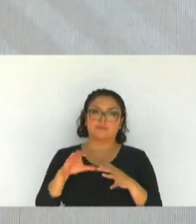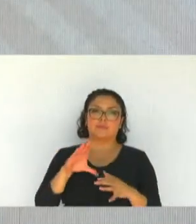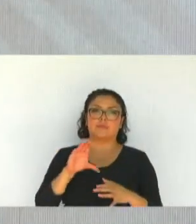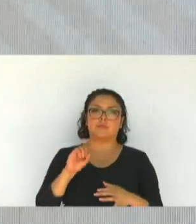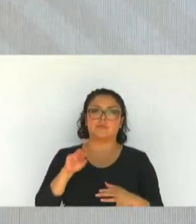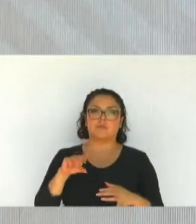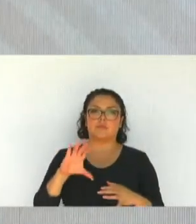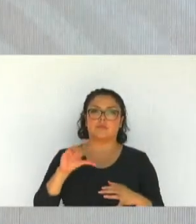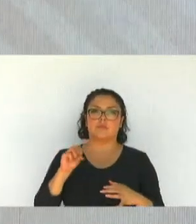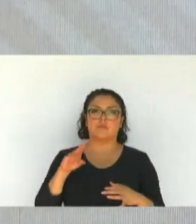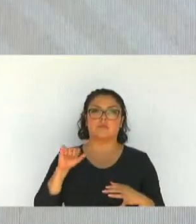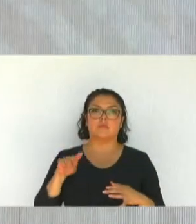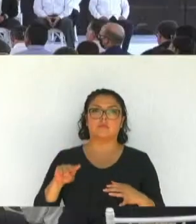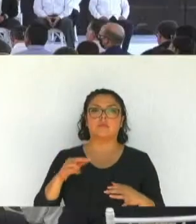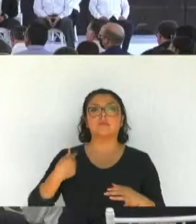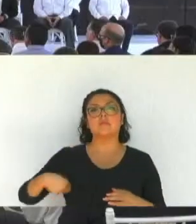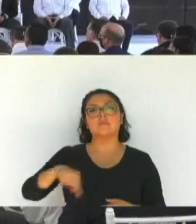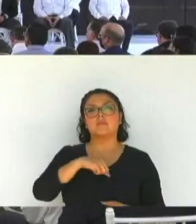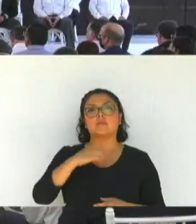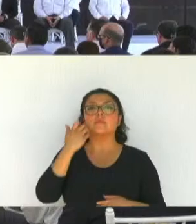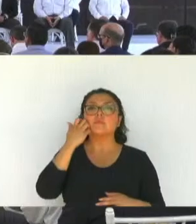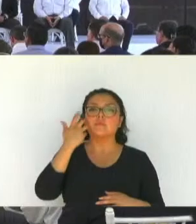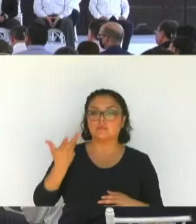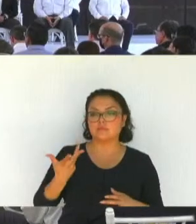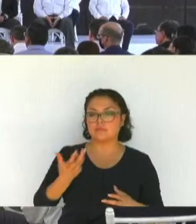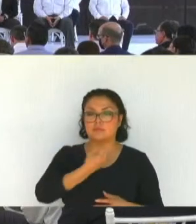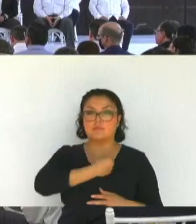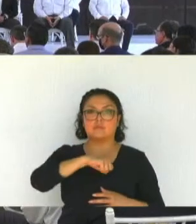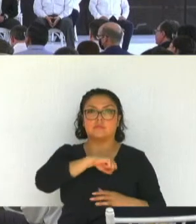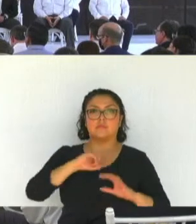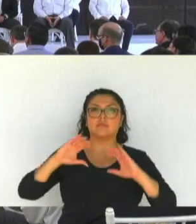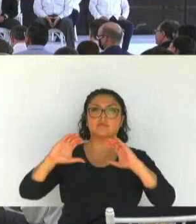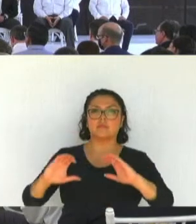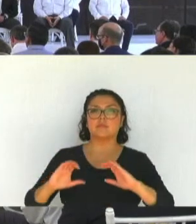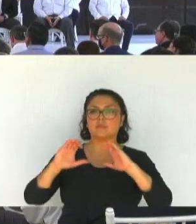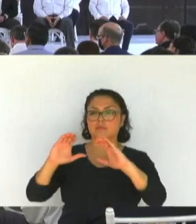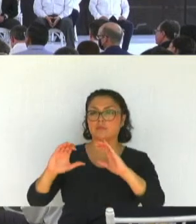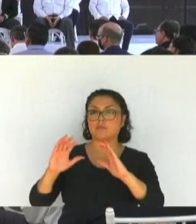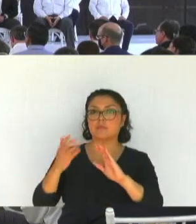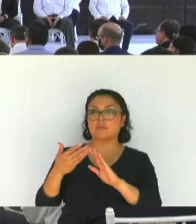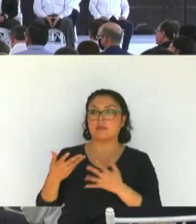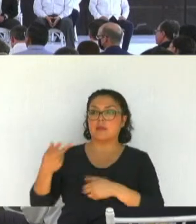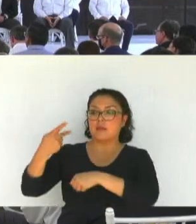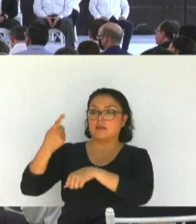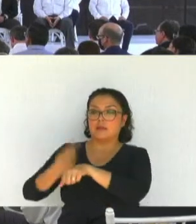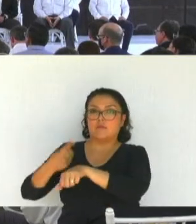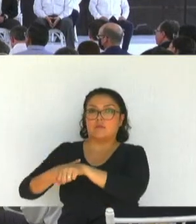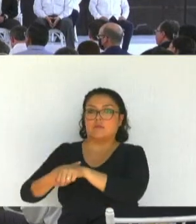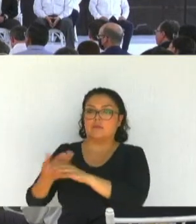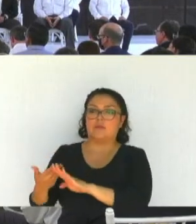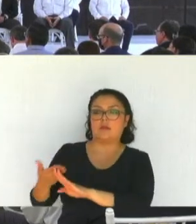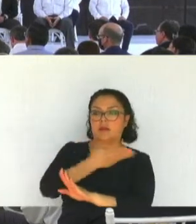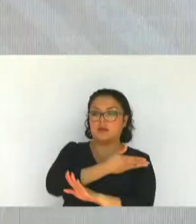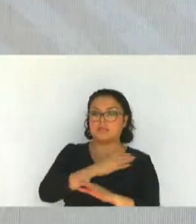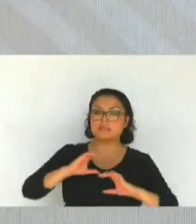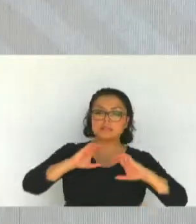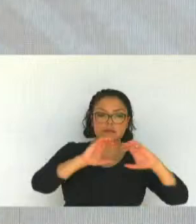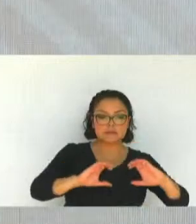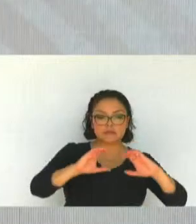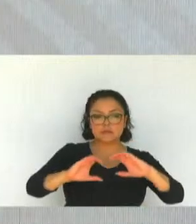iniciativa de modificar el esquema de atención a la salud en tratamientos preventivos en lugar de reactivos. Por